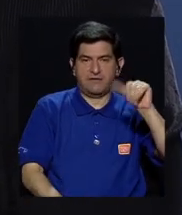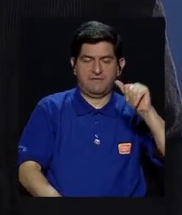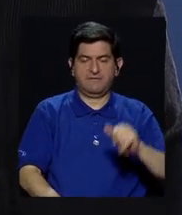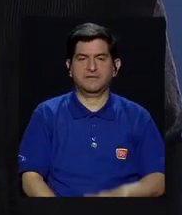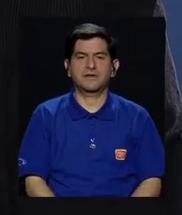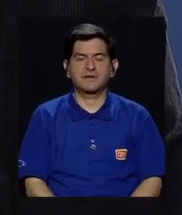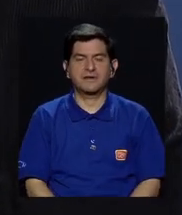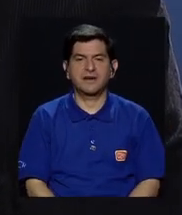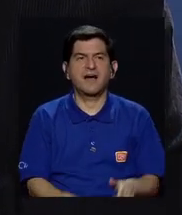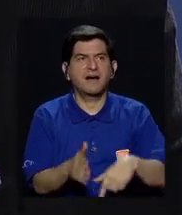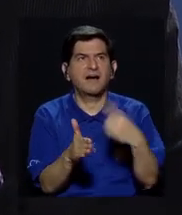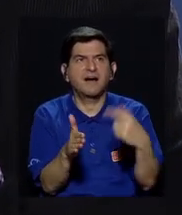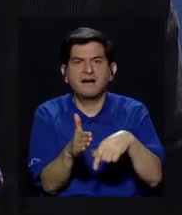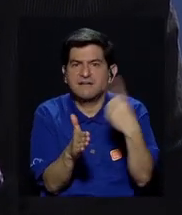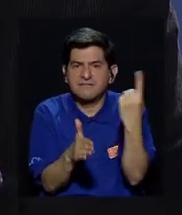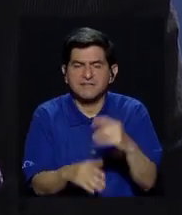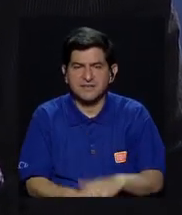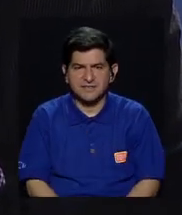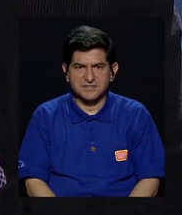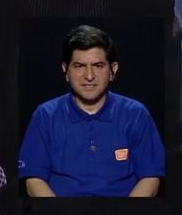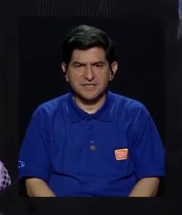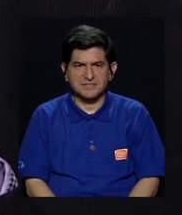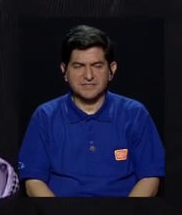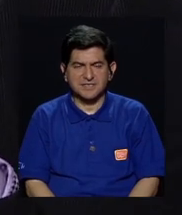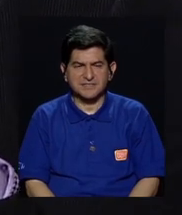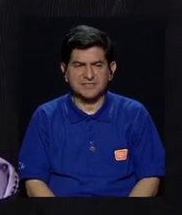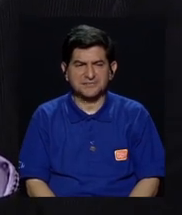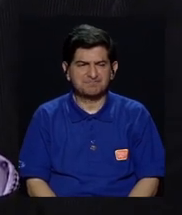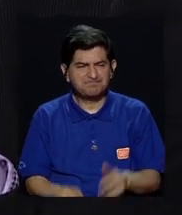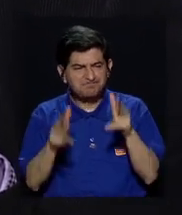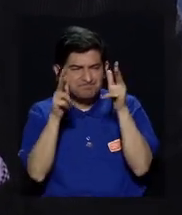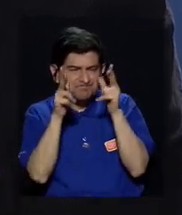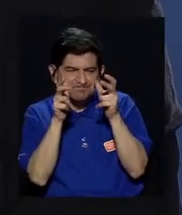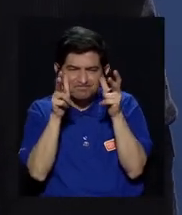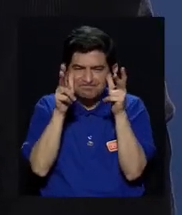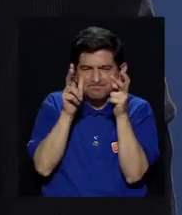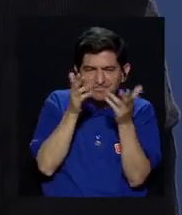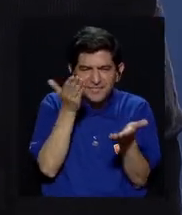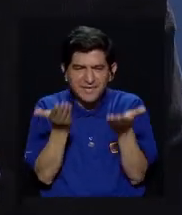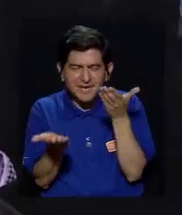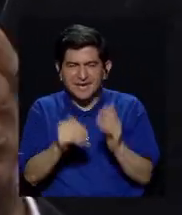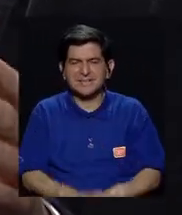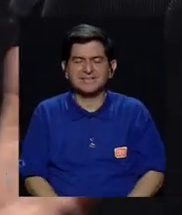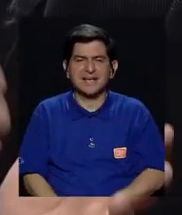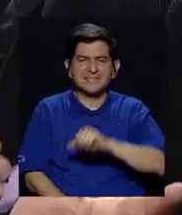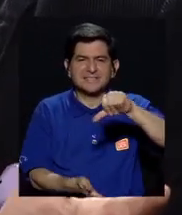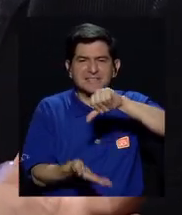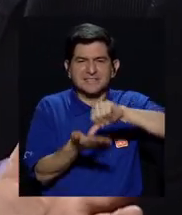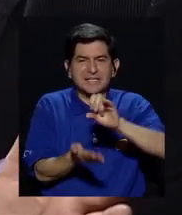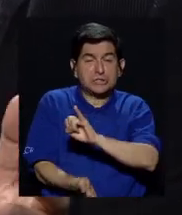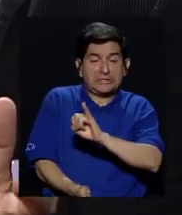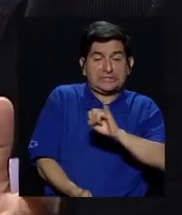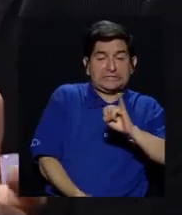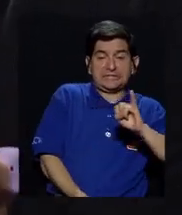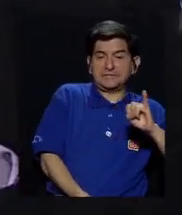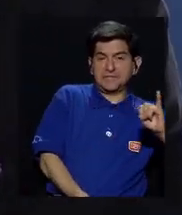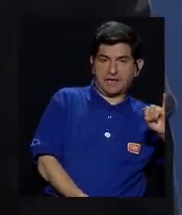frente amplio en ocasiones es percibido un poquito más allá del centroizquierda